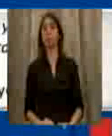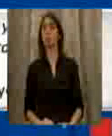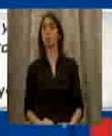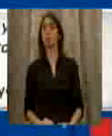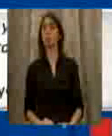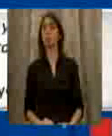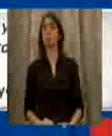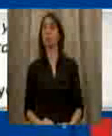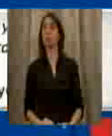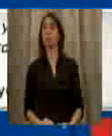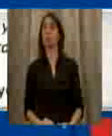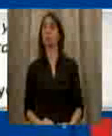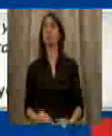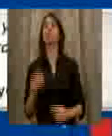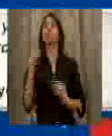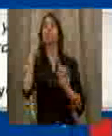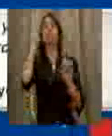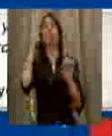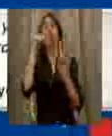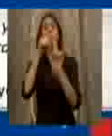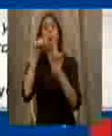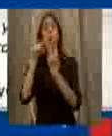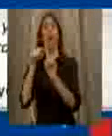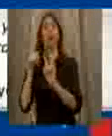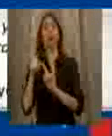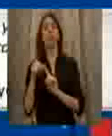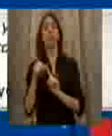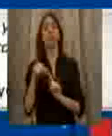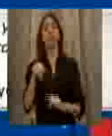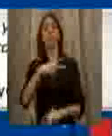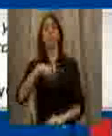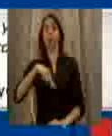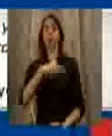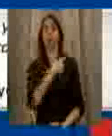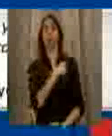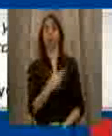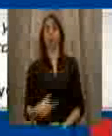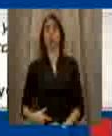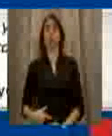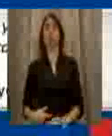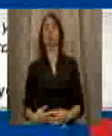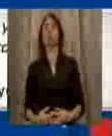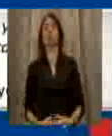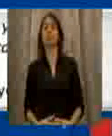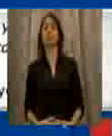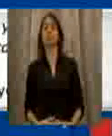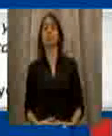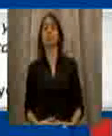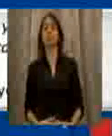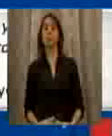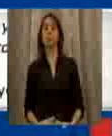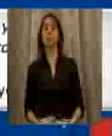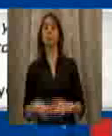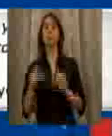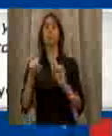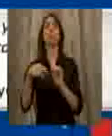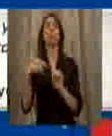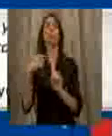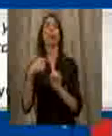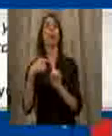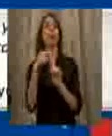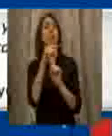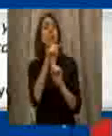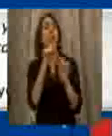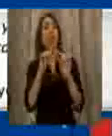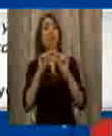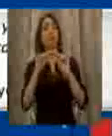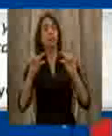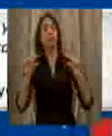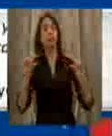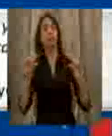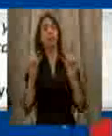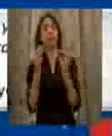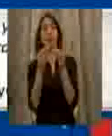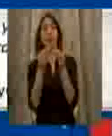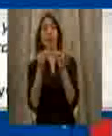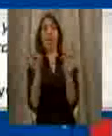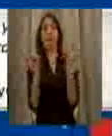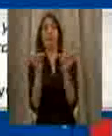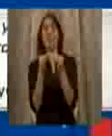son los objetivos centrales de nuestro gobierno. Y además hemos puesto una frase ahí que para